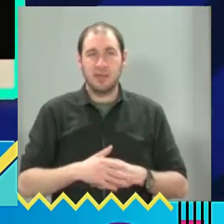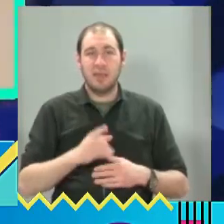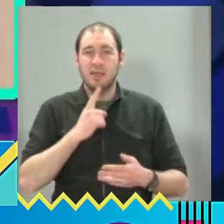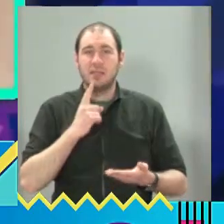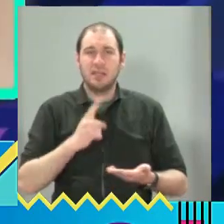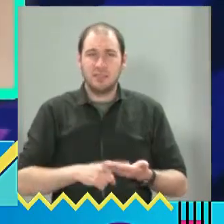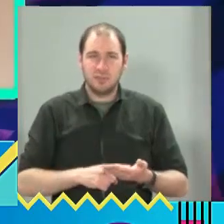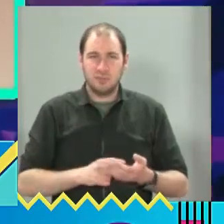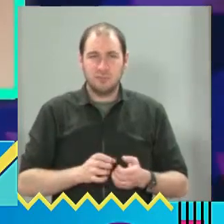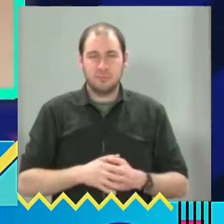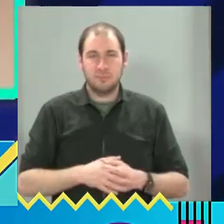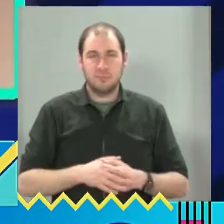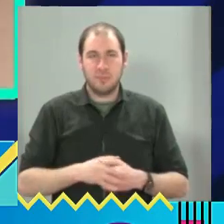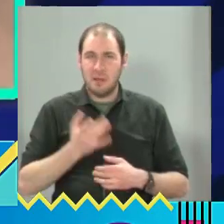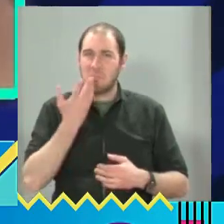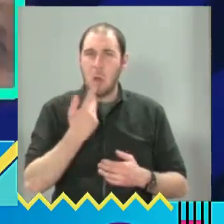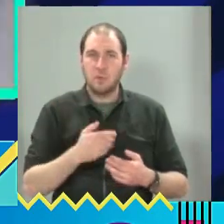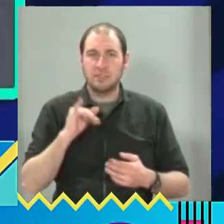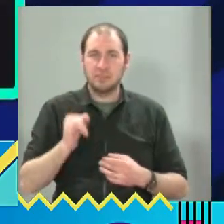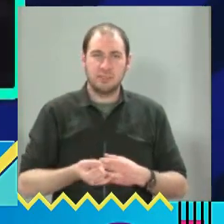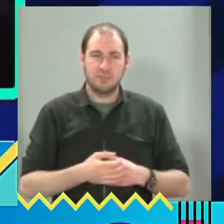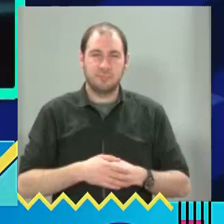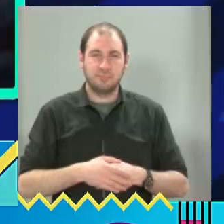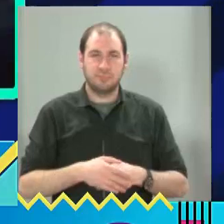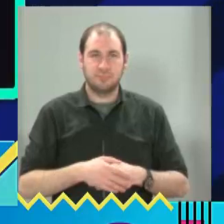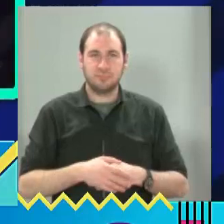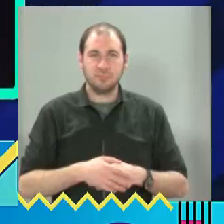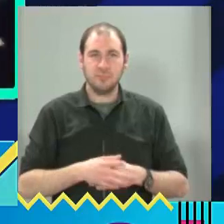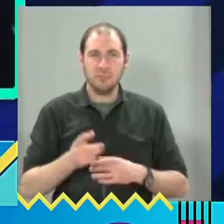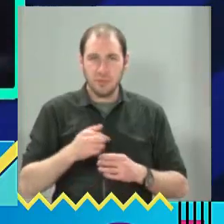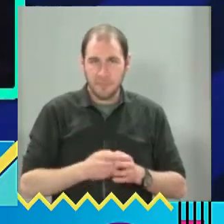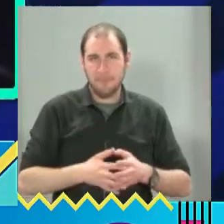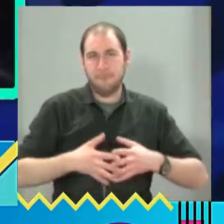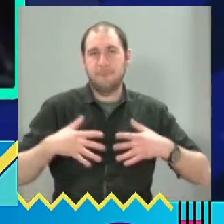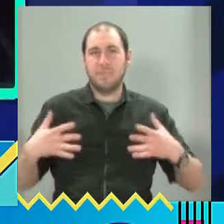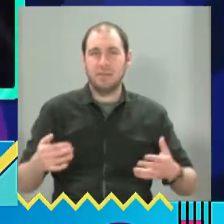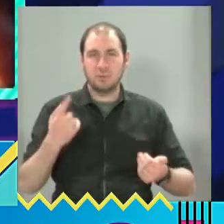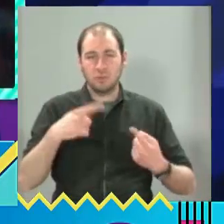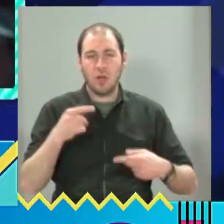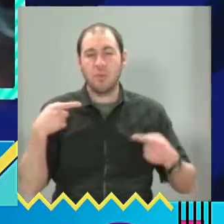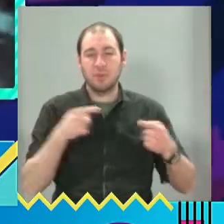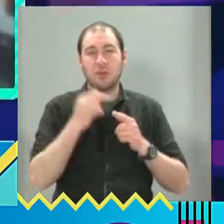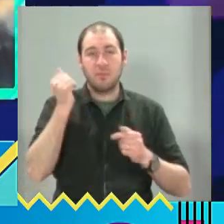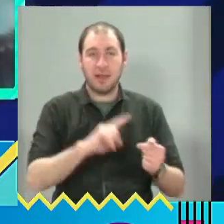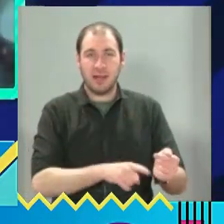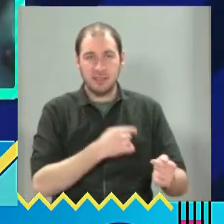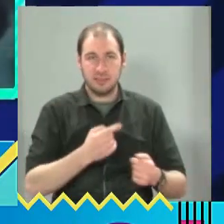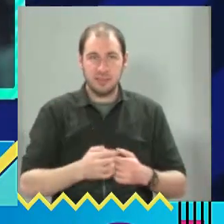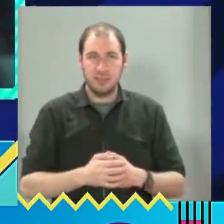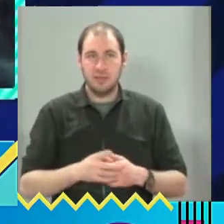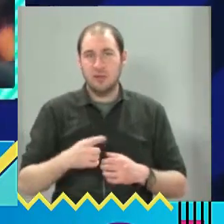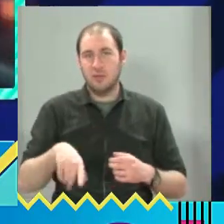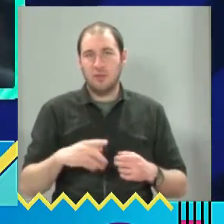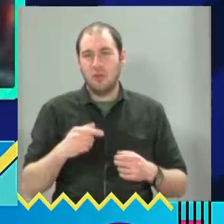Decisiones totalmente satisfactorias, que traten, digamos, de maximizar aquello que buscaba la economía clásica, que en realidad no lo